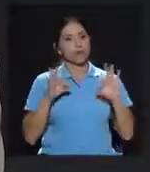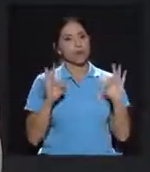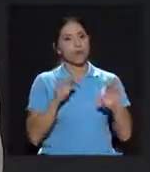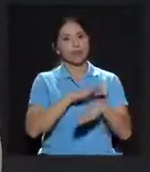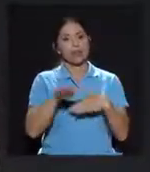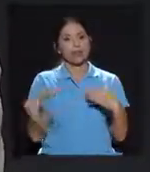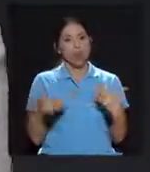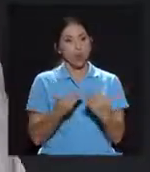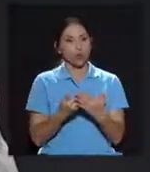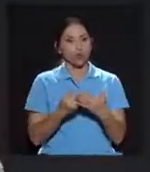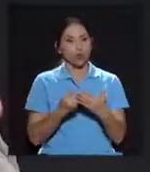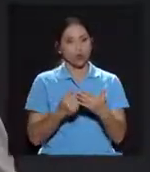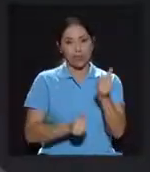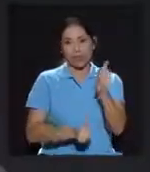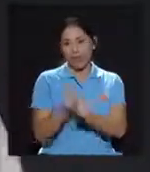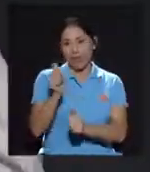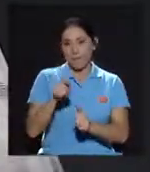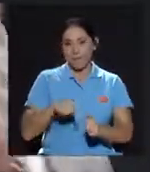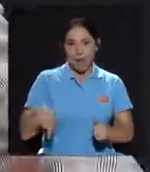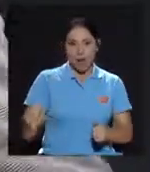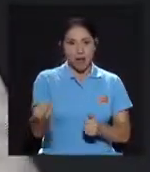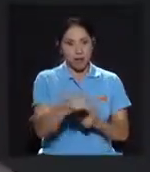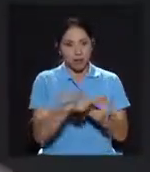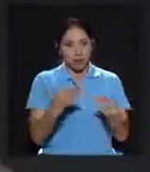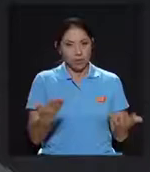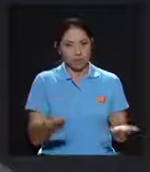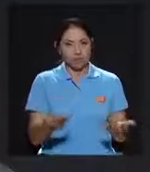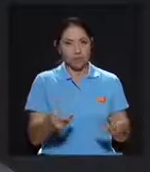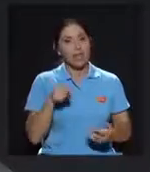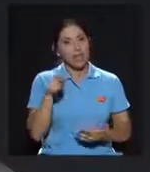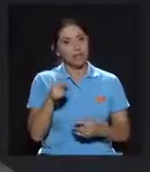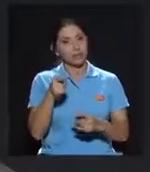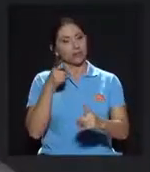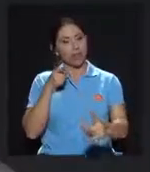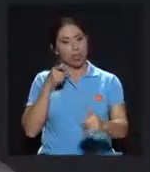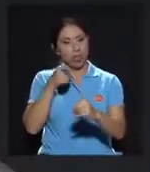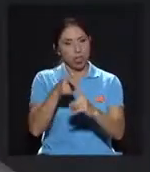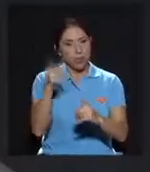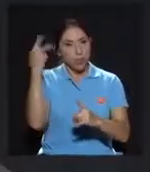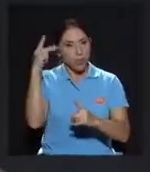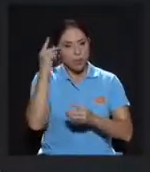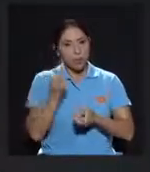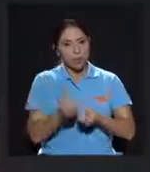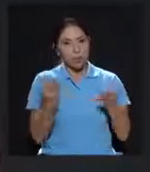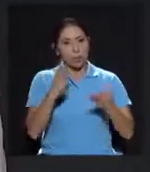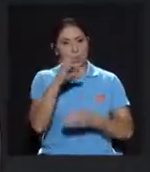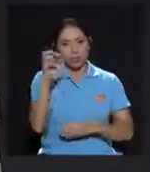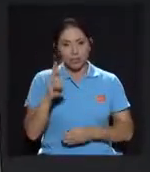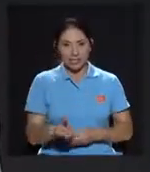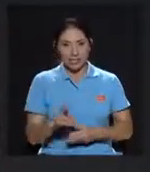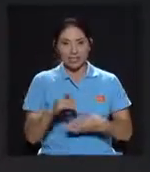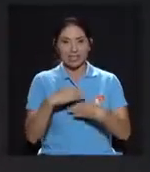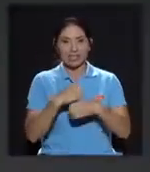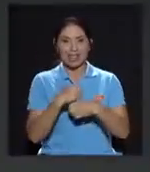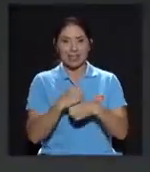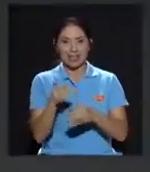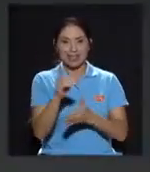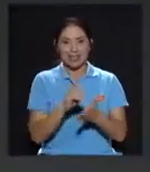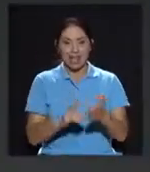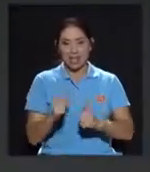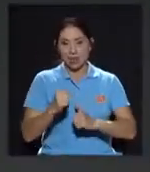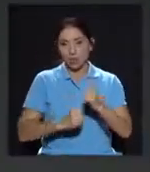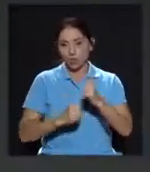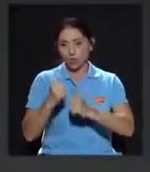del mayor número que es de alguna manera pues la lógica en la cual la política pública costarricense está diseñada y está construida